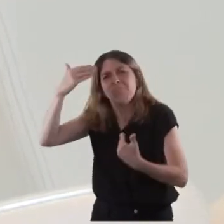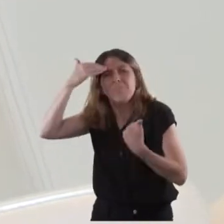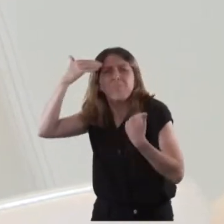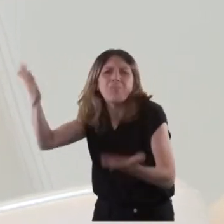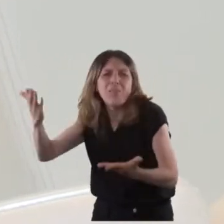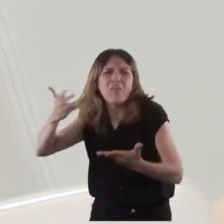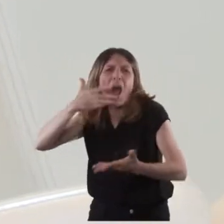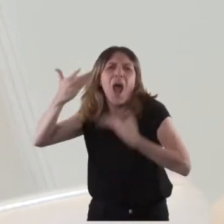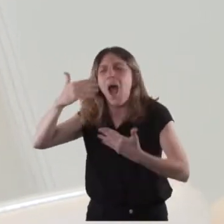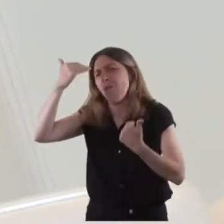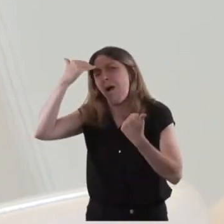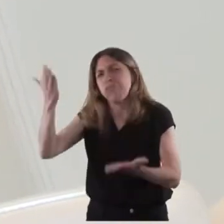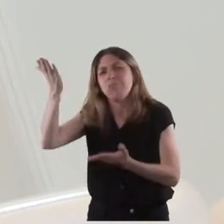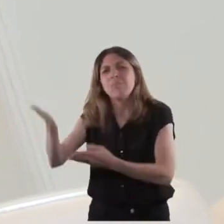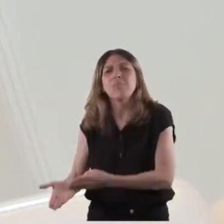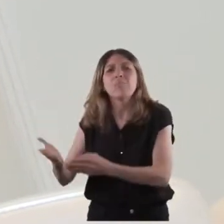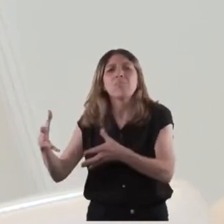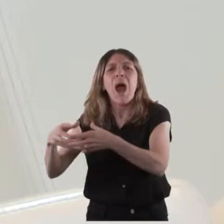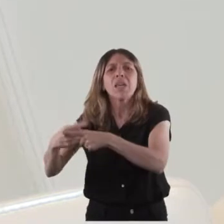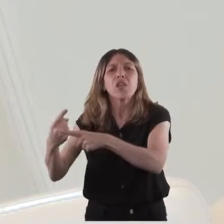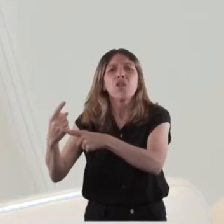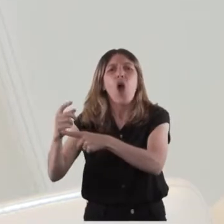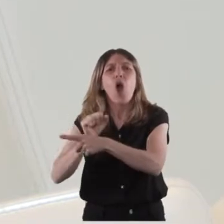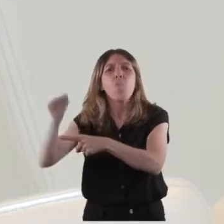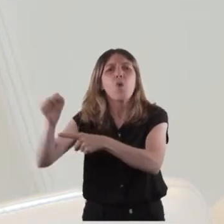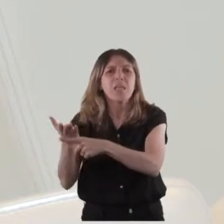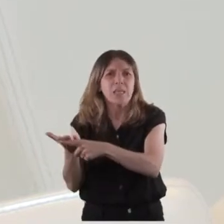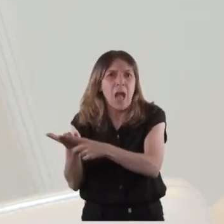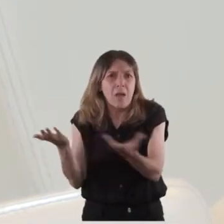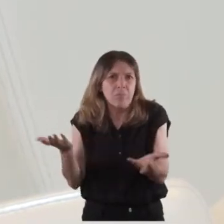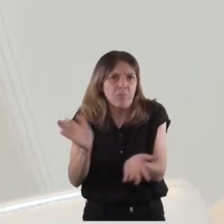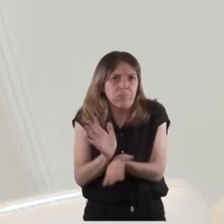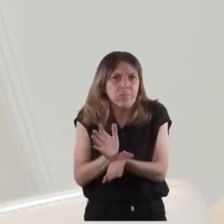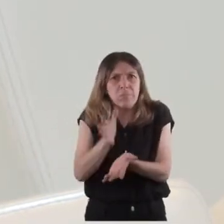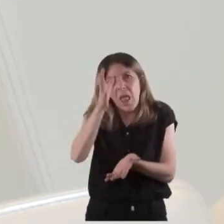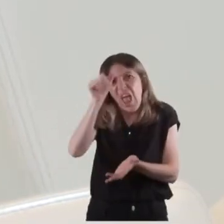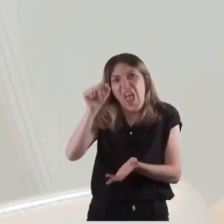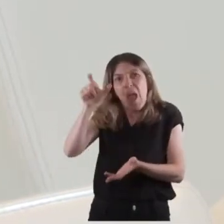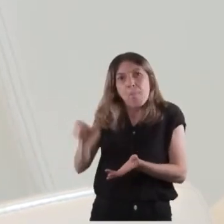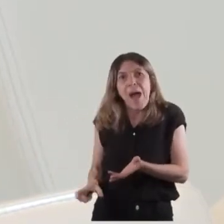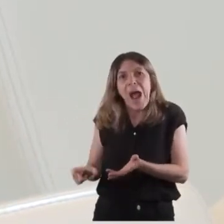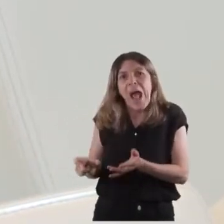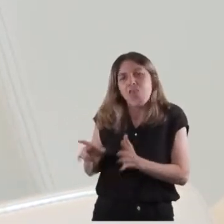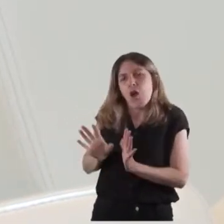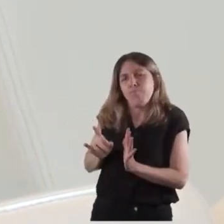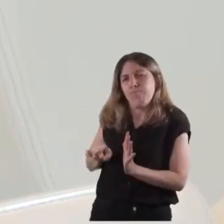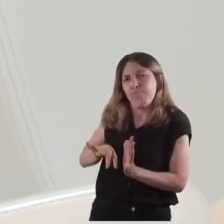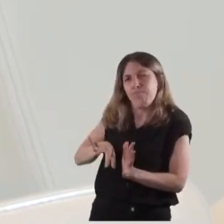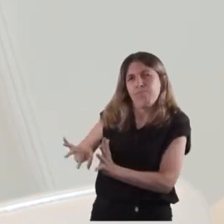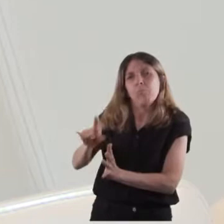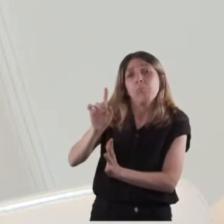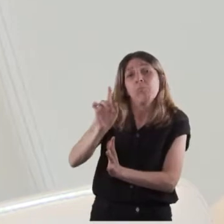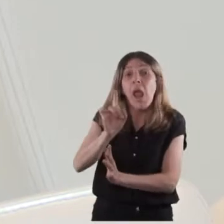no sólo él también el embajador pero bueno el embajador no es cuestión en este momento si en la del